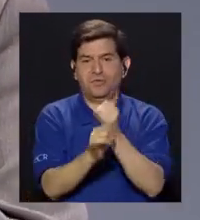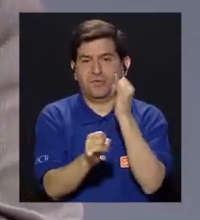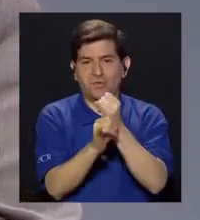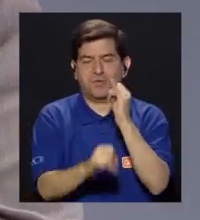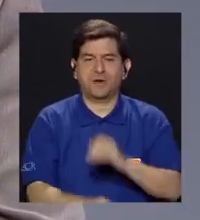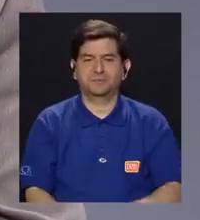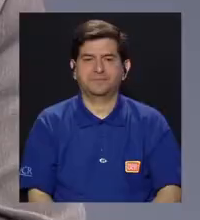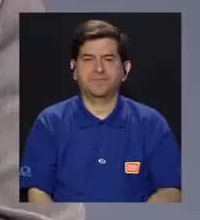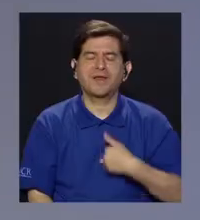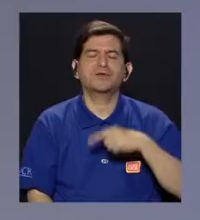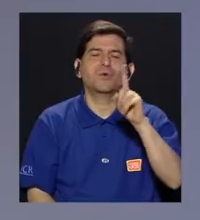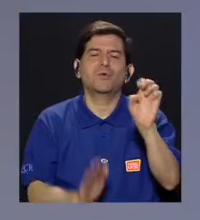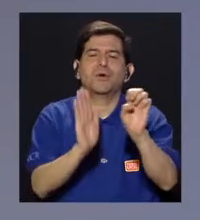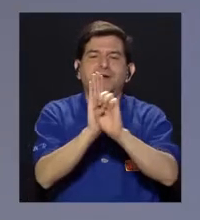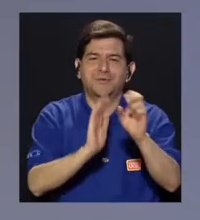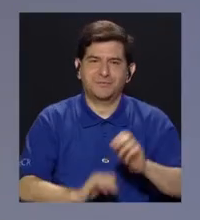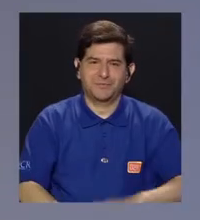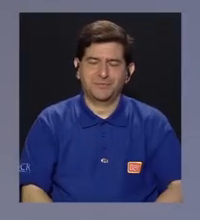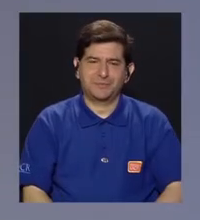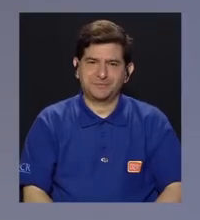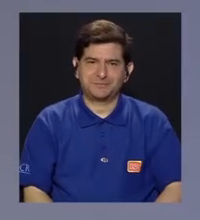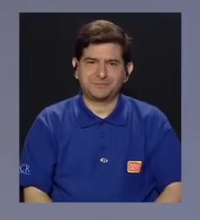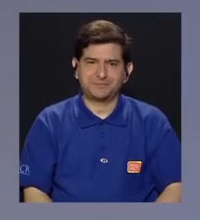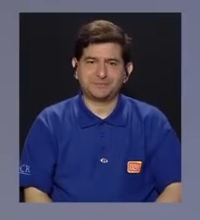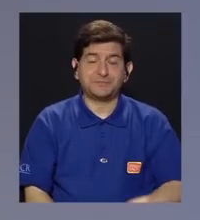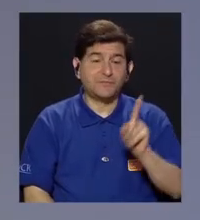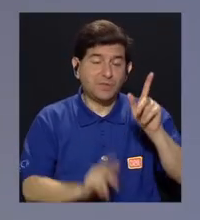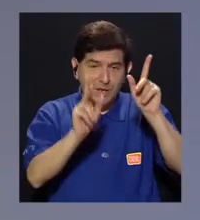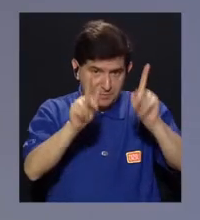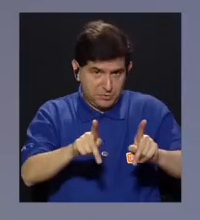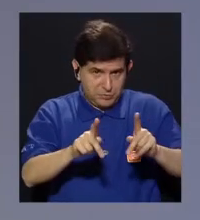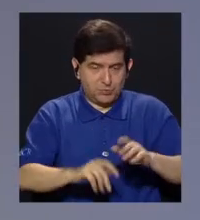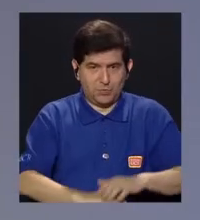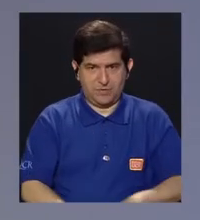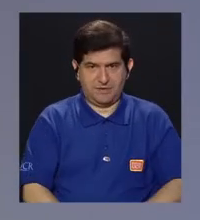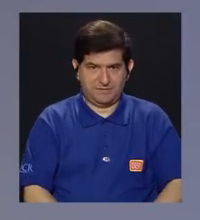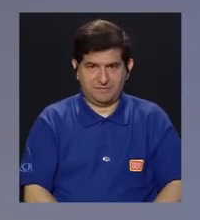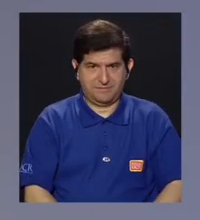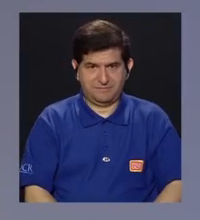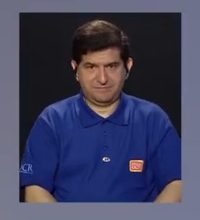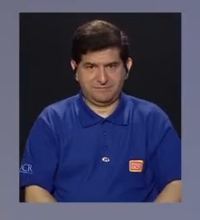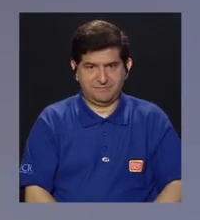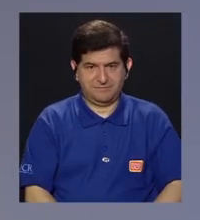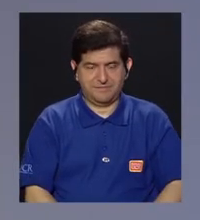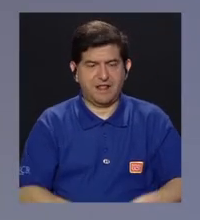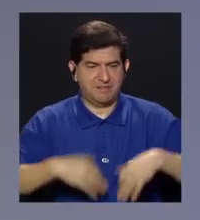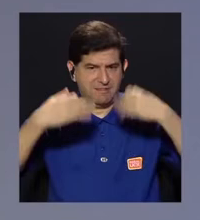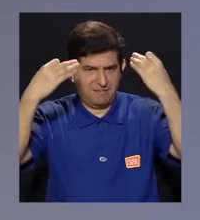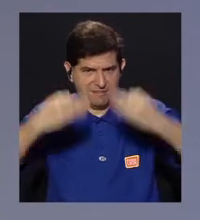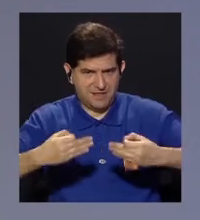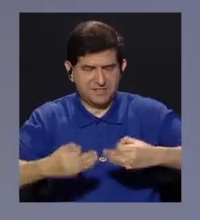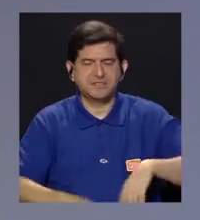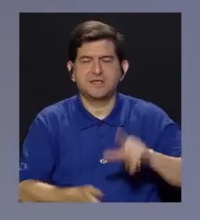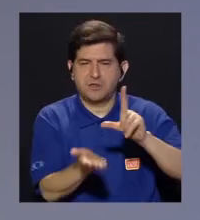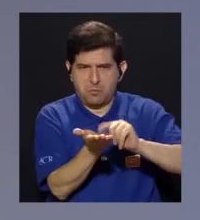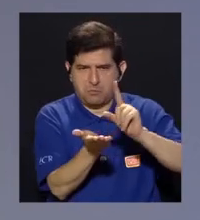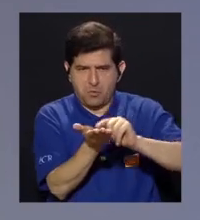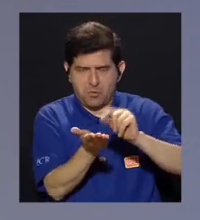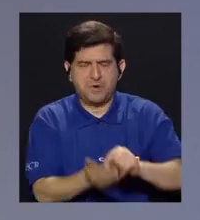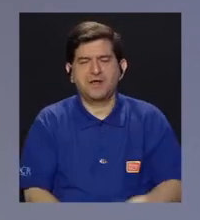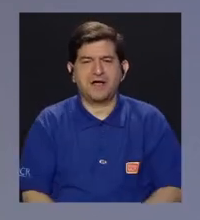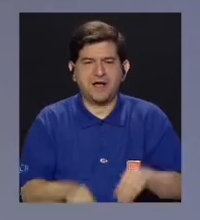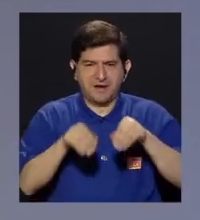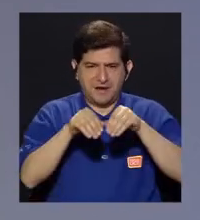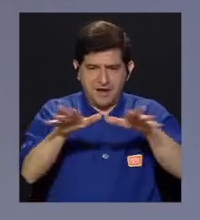está en una institución le pongo un ejemplo si una persona decide publicar